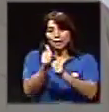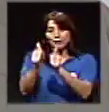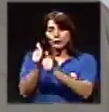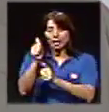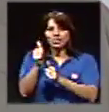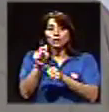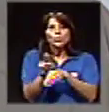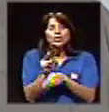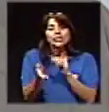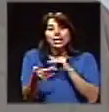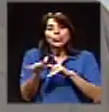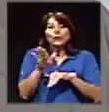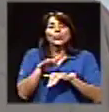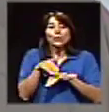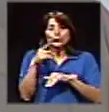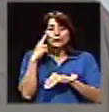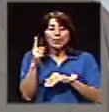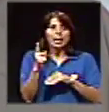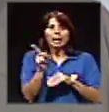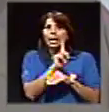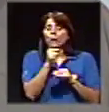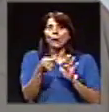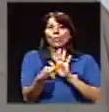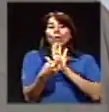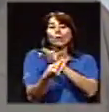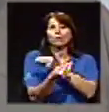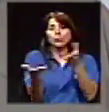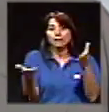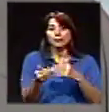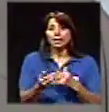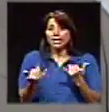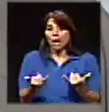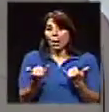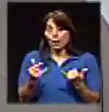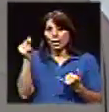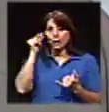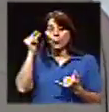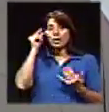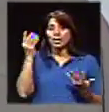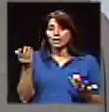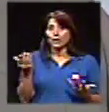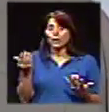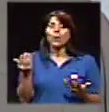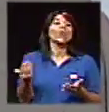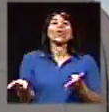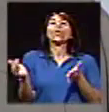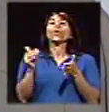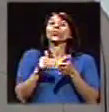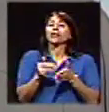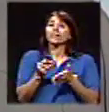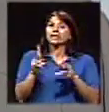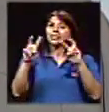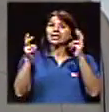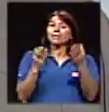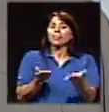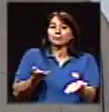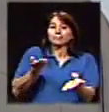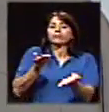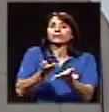para que éstas se expresen. Y ahora viene el gobierno, al final, retoma el tema y